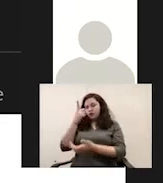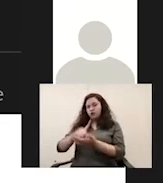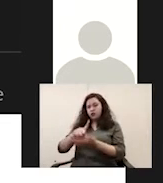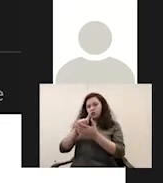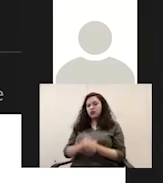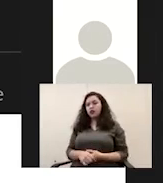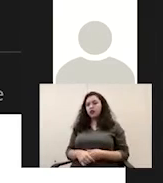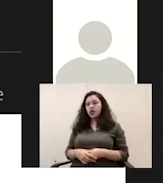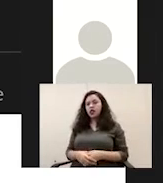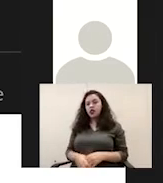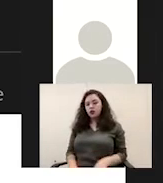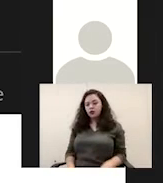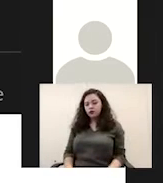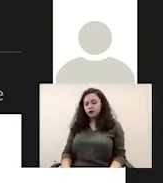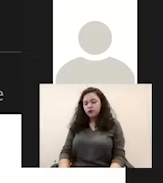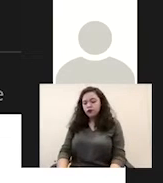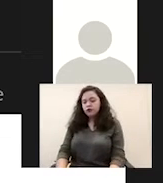Ahí está la